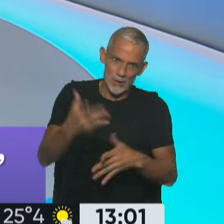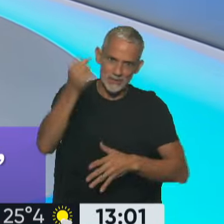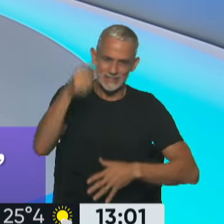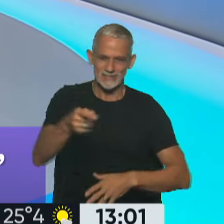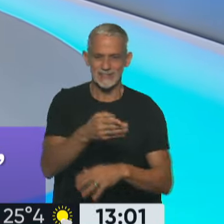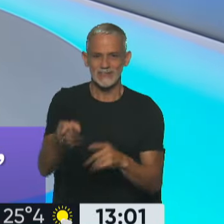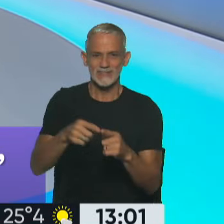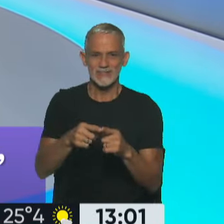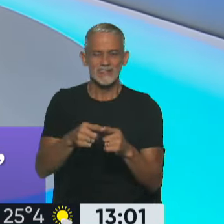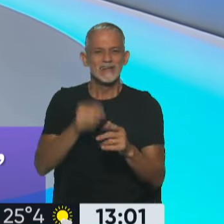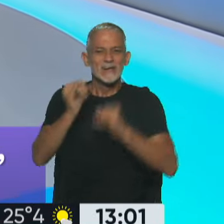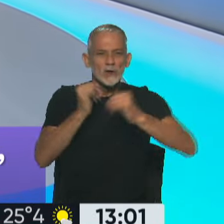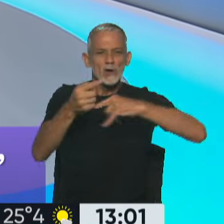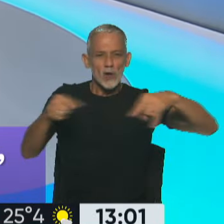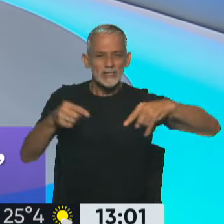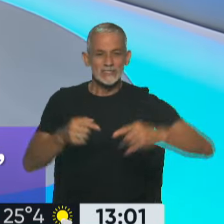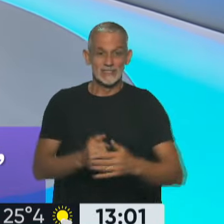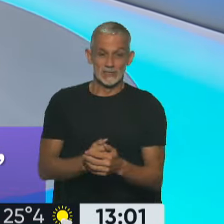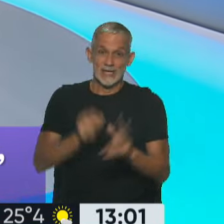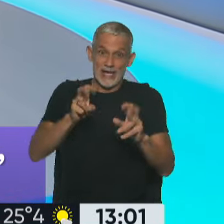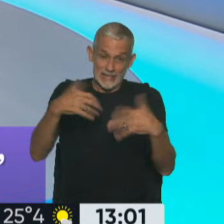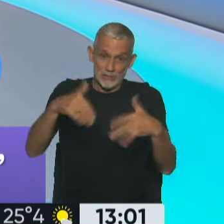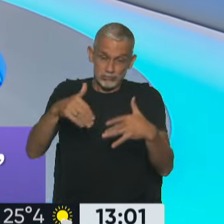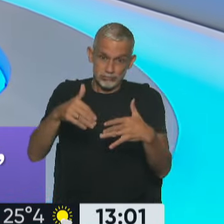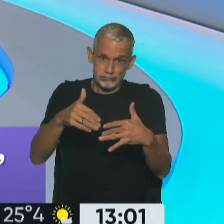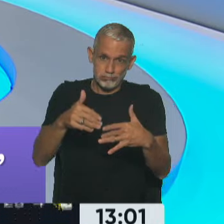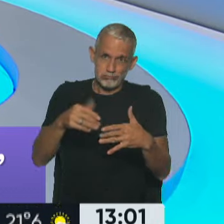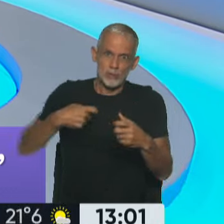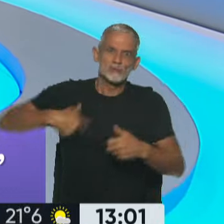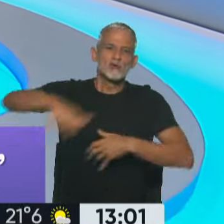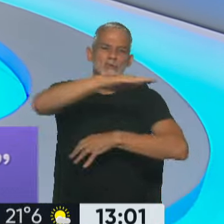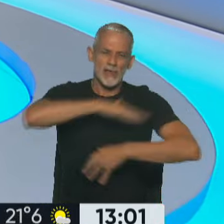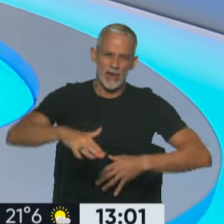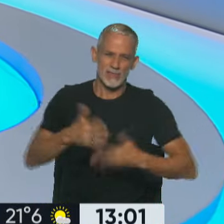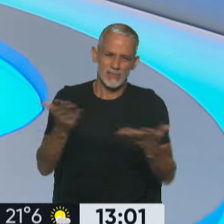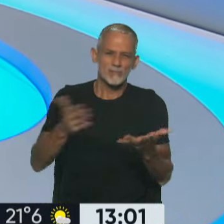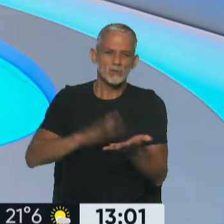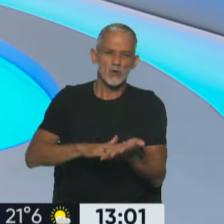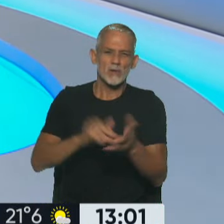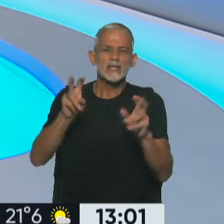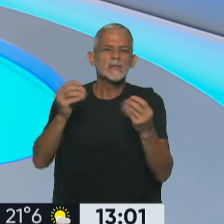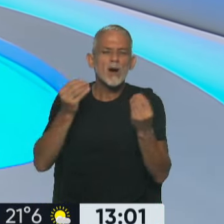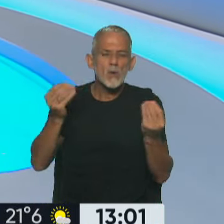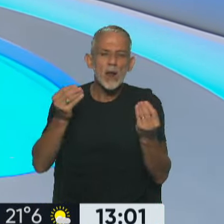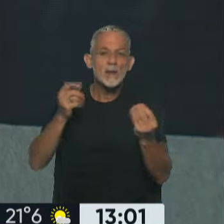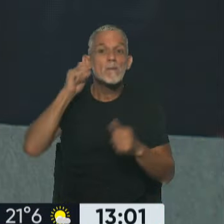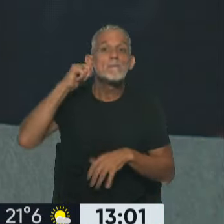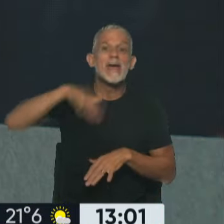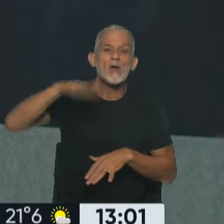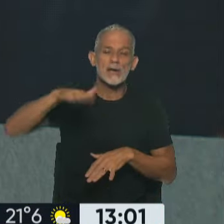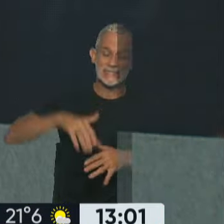segunda edición de Noticias, es un tema que venimos toda la sociedad debatiendo y mucho, y tiene que ver con la cuestión